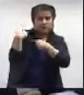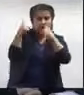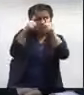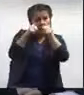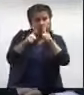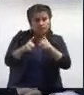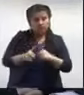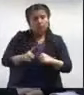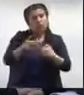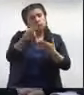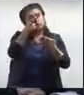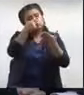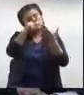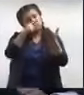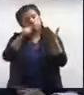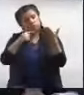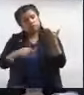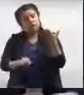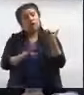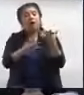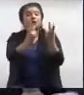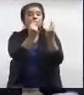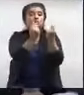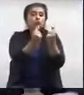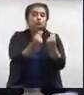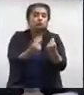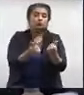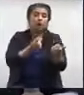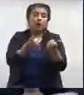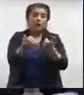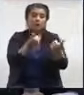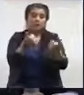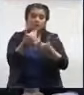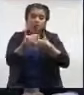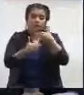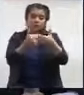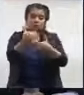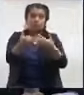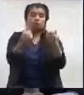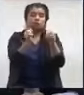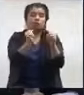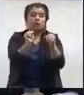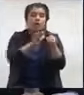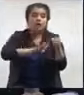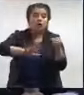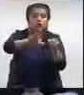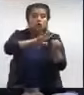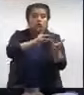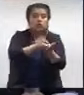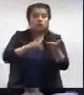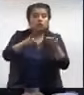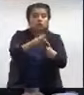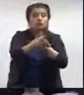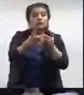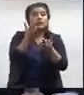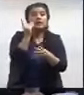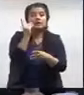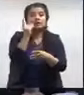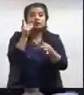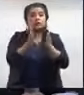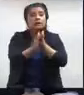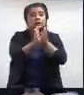verificar y evaluar los procesos financieros y administrativos que ejecuten todas las dependencias de la Dirección